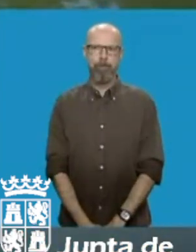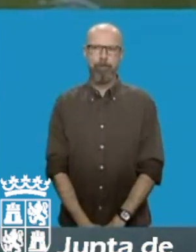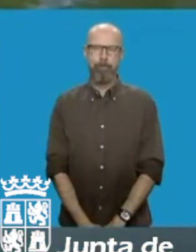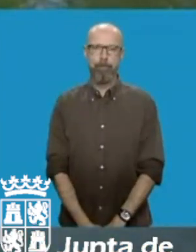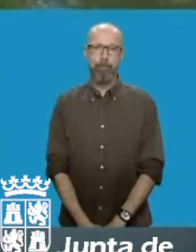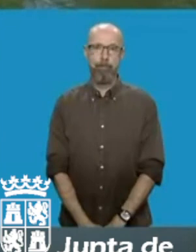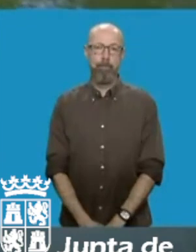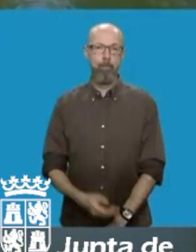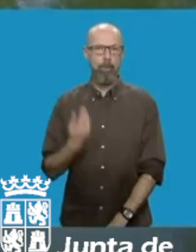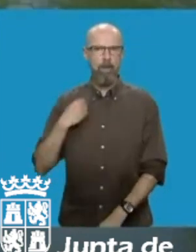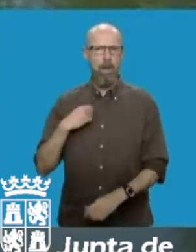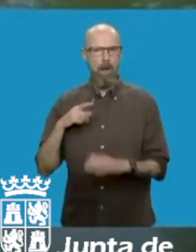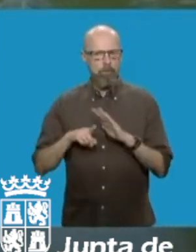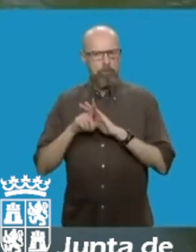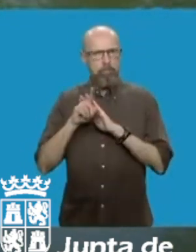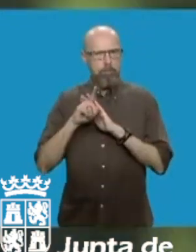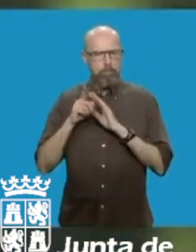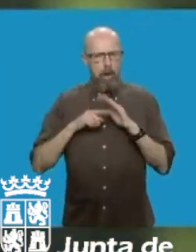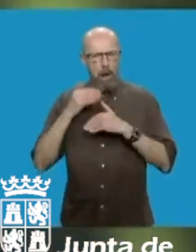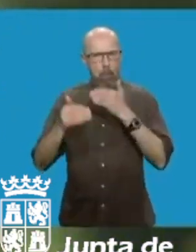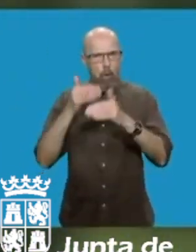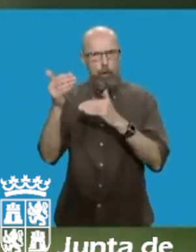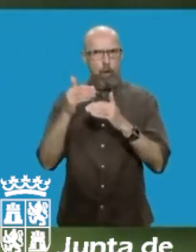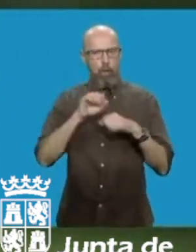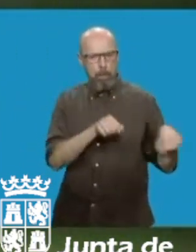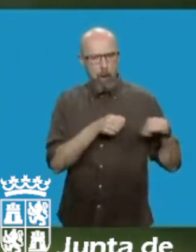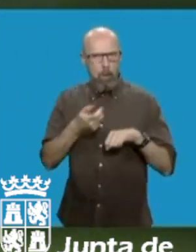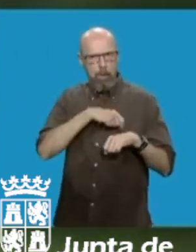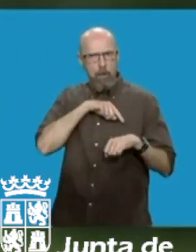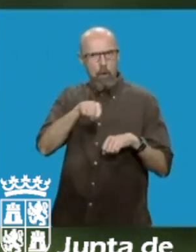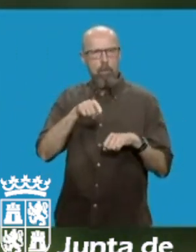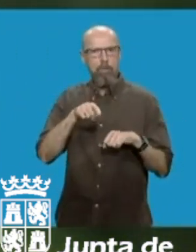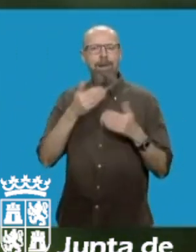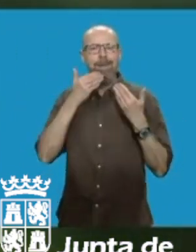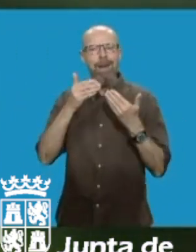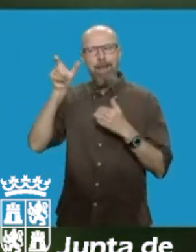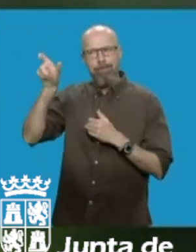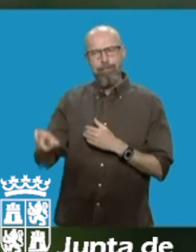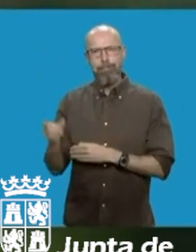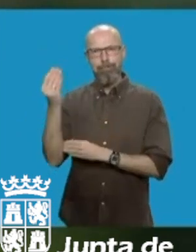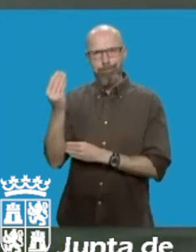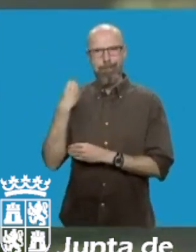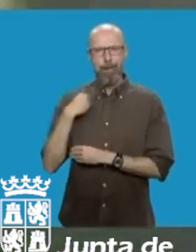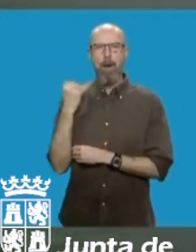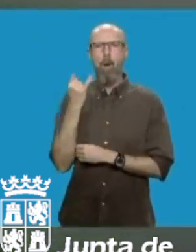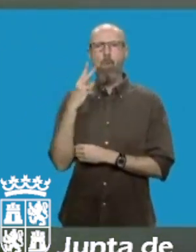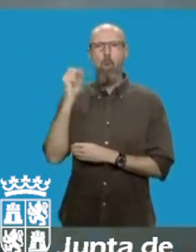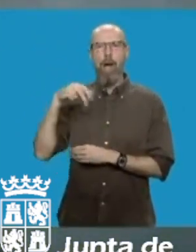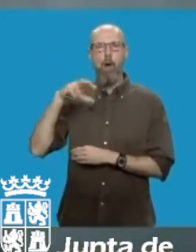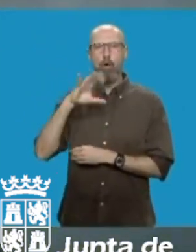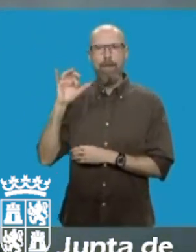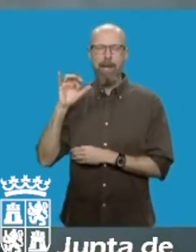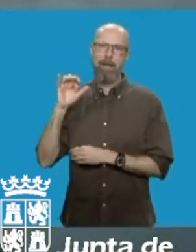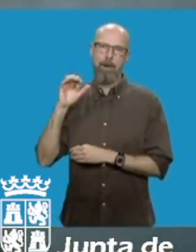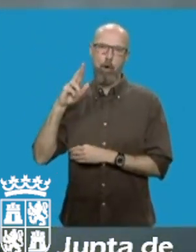El crecimiento y evolución del piragüismo español no podría entenderse sin la figura de Juan José Román Mangas. Diploma olímpico en